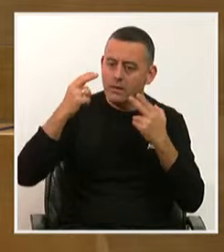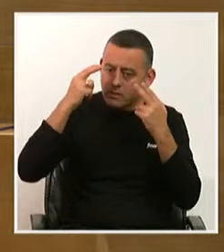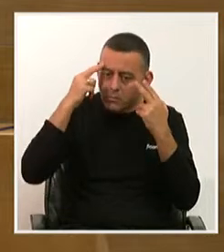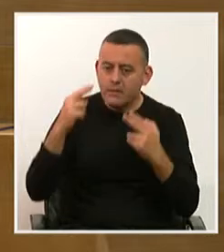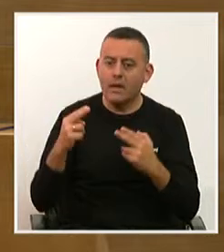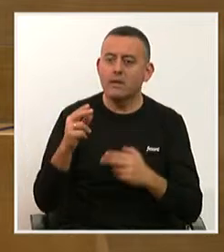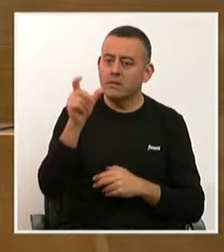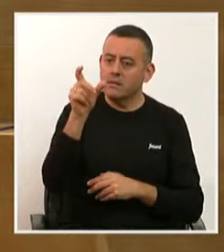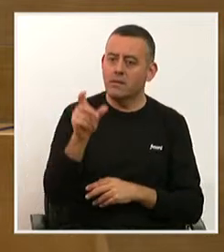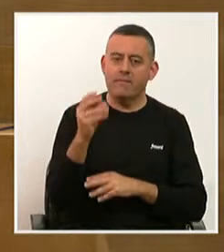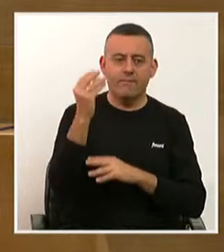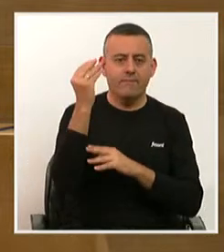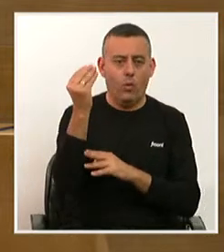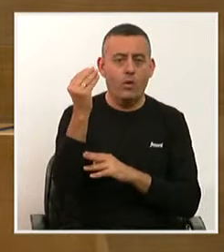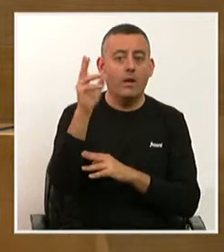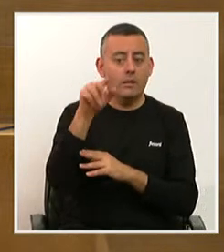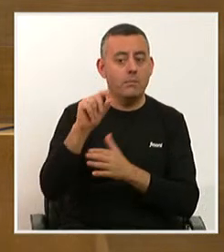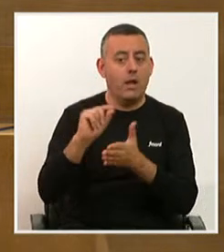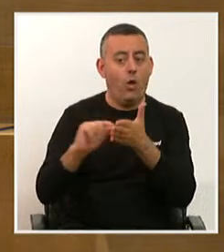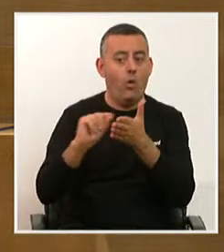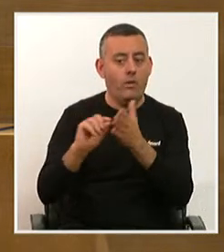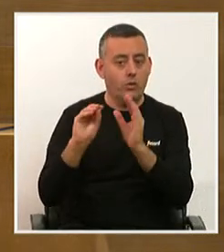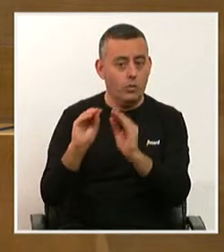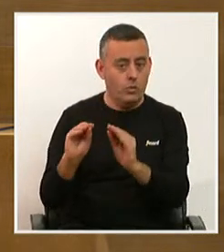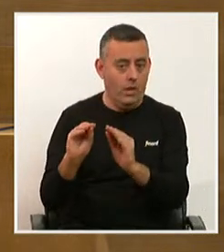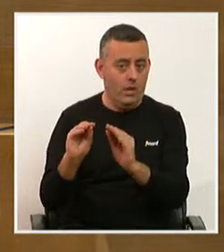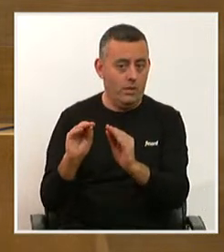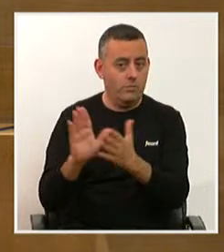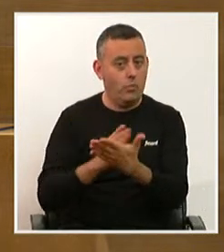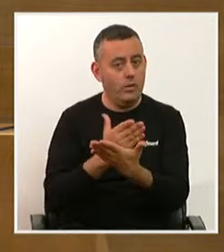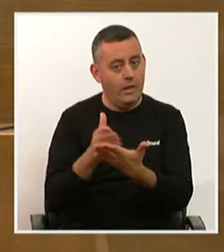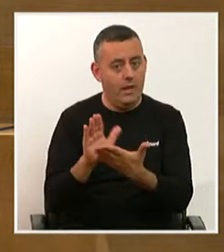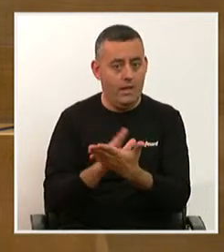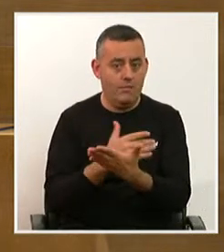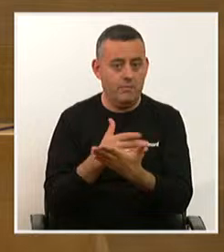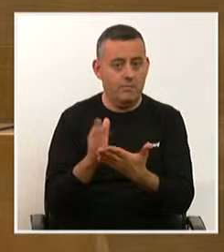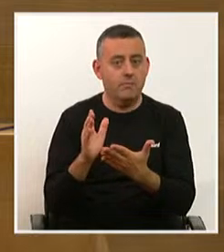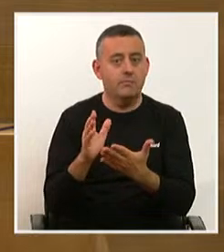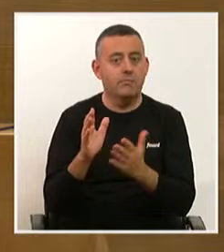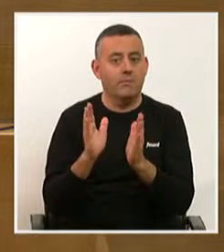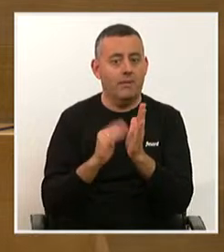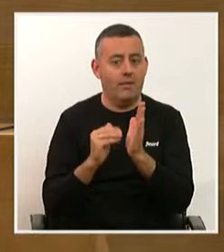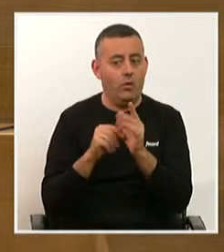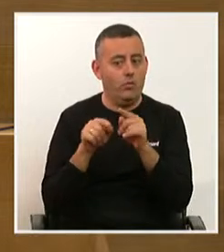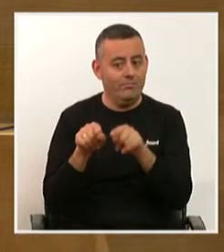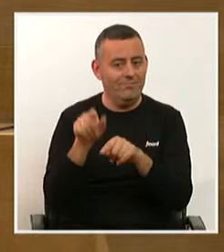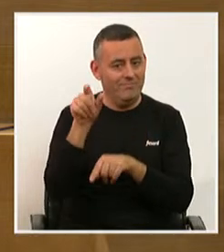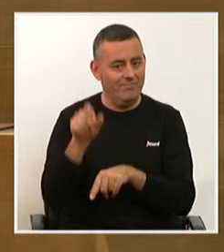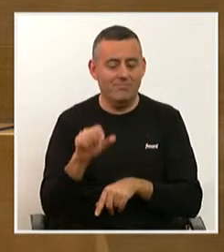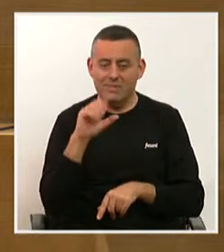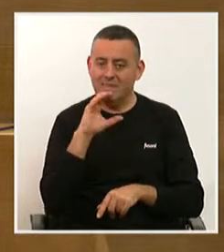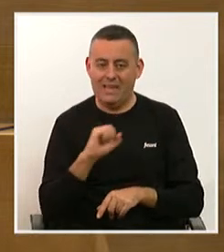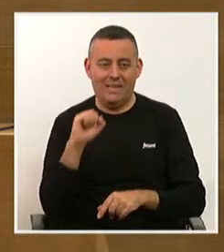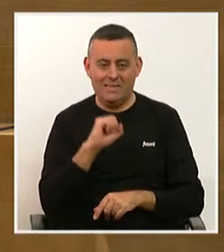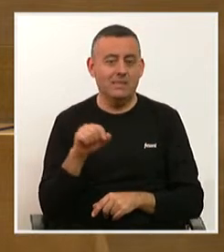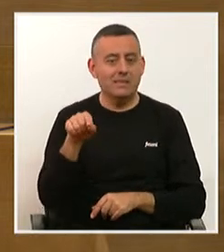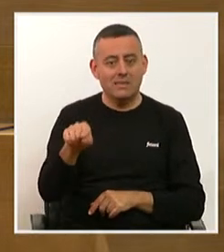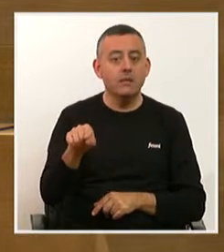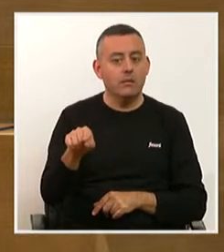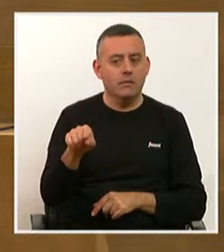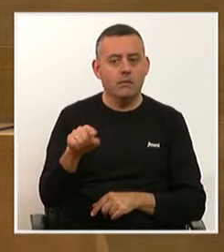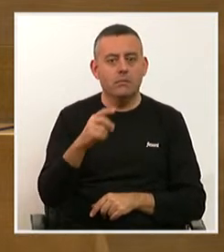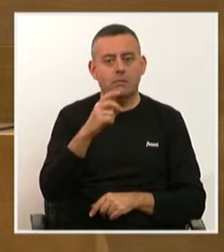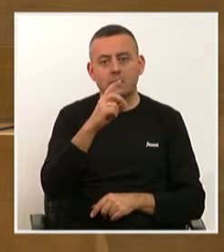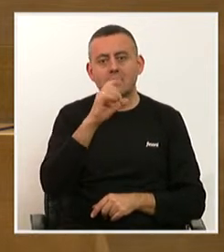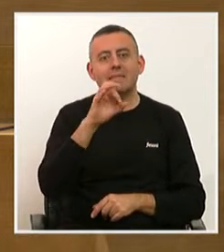figura y obra de ilustre poeta valenci indiscutible eleta Valencia important del en la